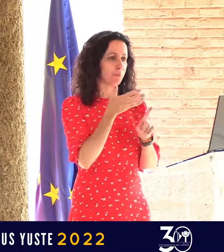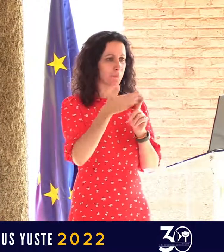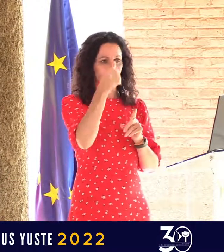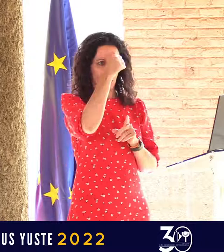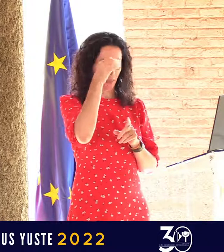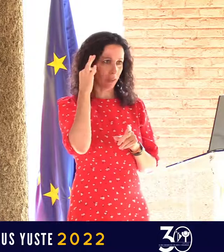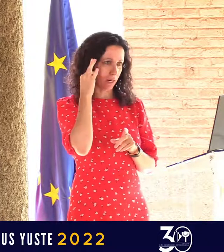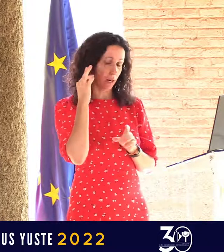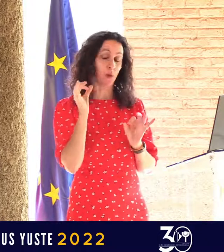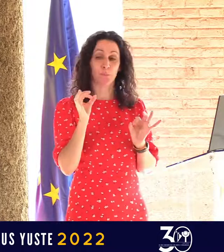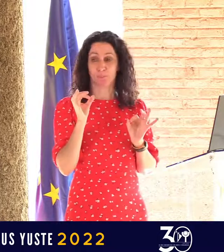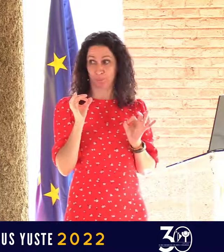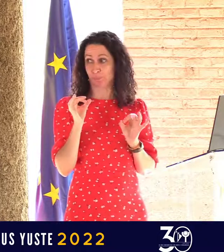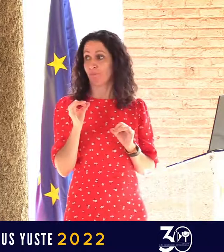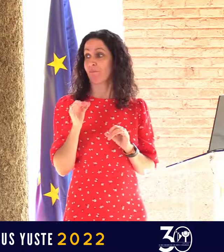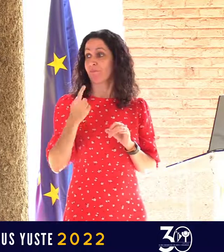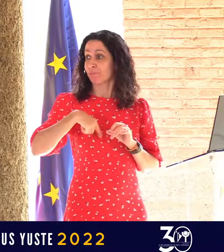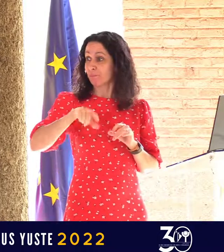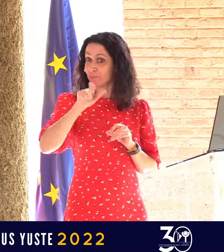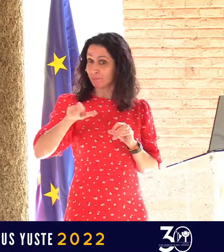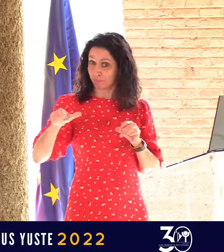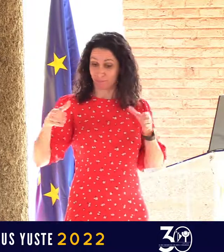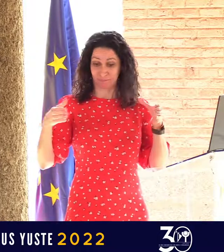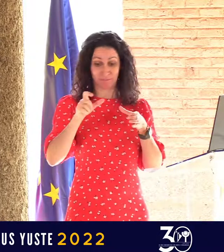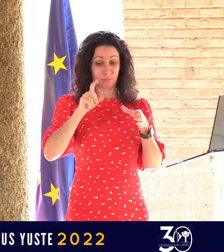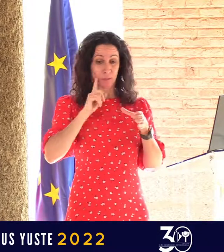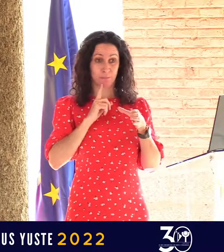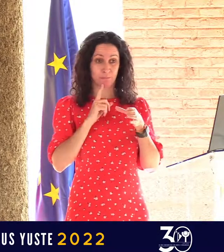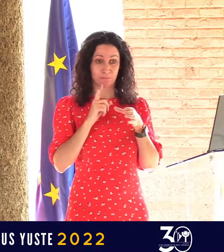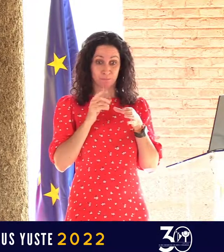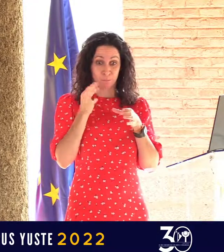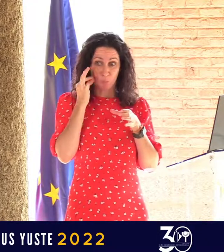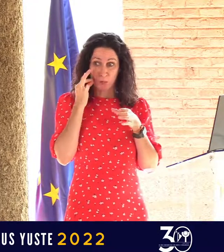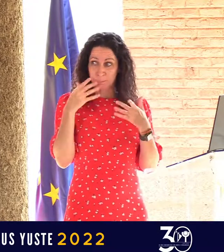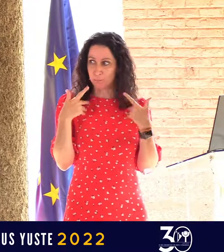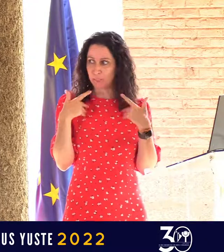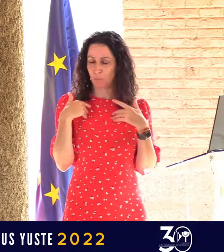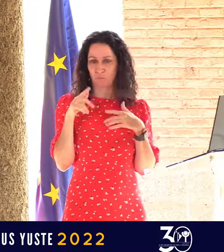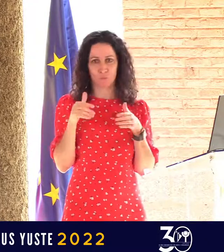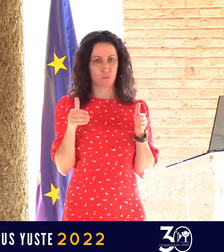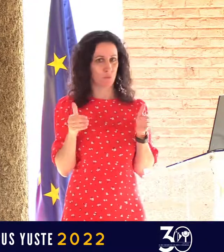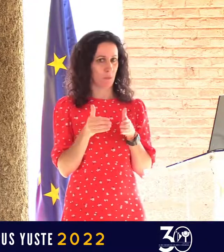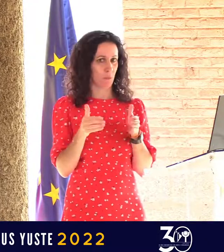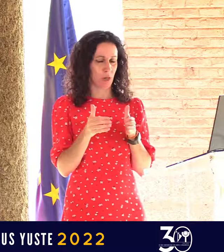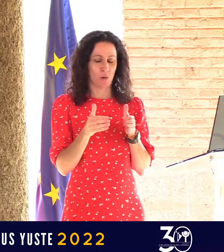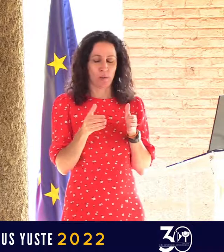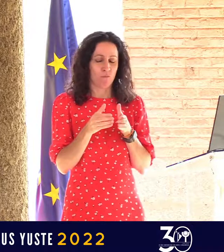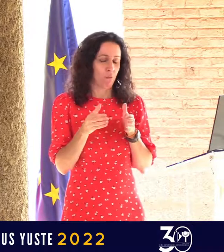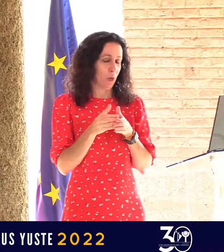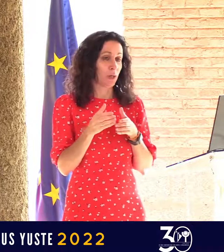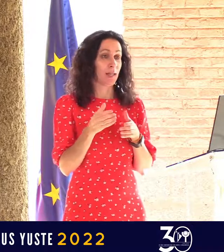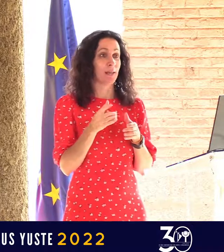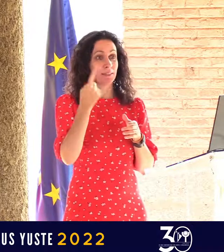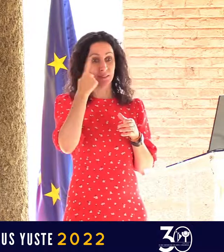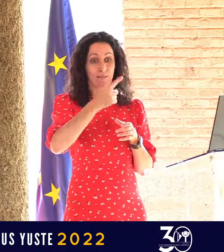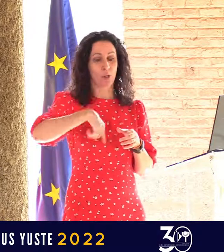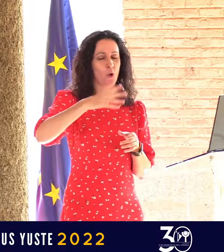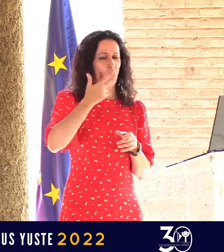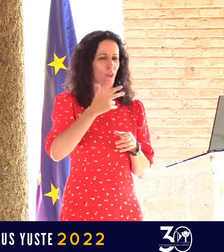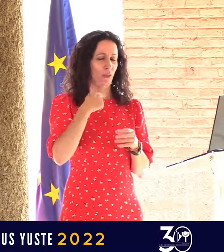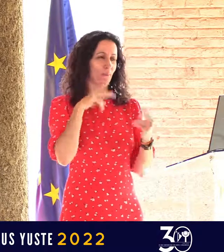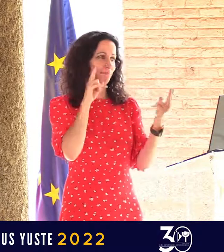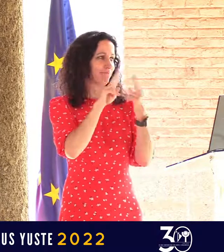explicaros para para las víctimas de violencia de género en la comunidad sorda las mujeres es un colectivo eh